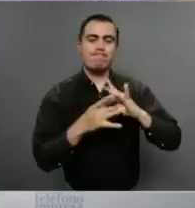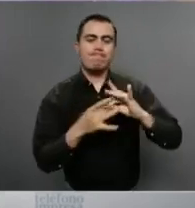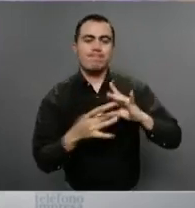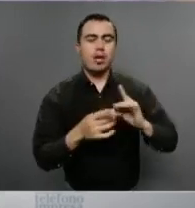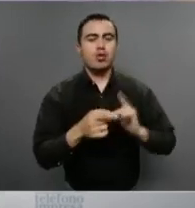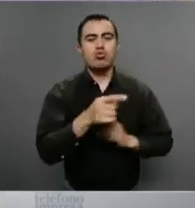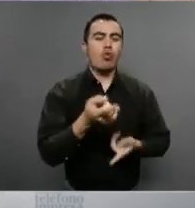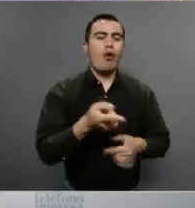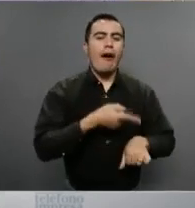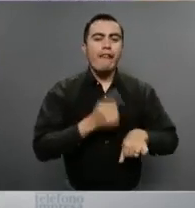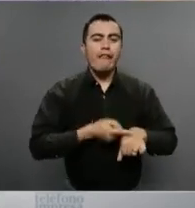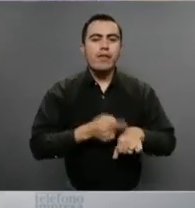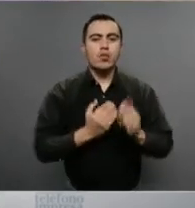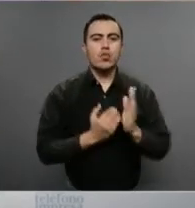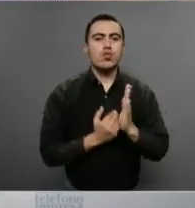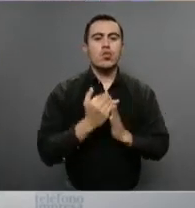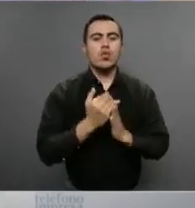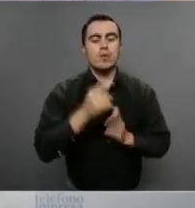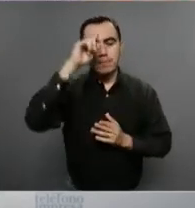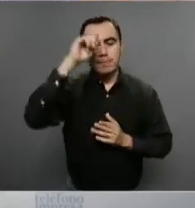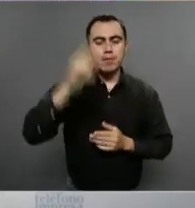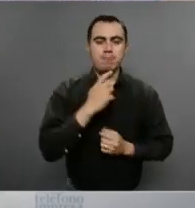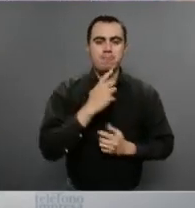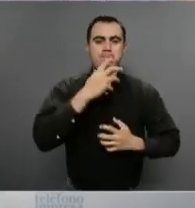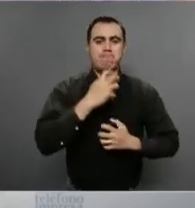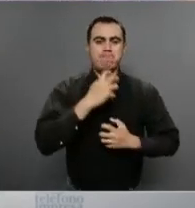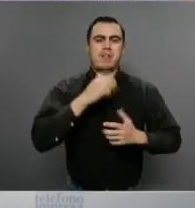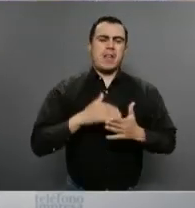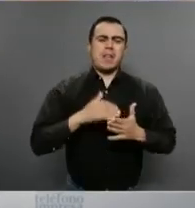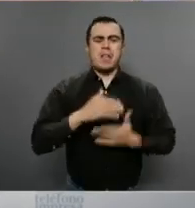acudir si tienen alguna complicación respiratoria